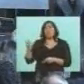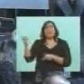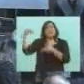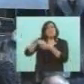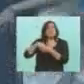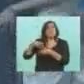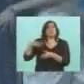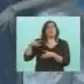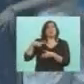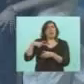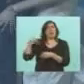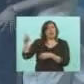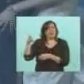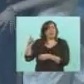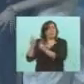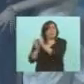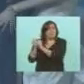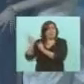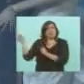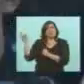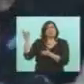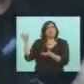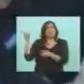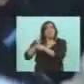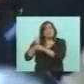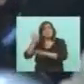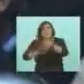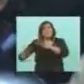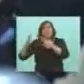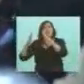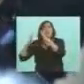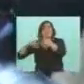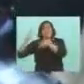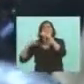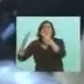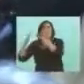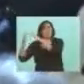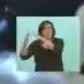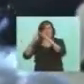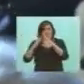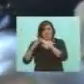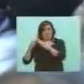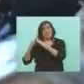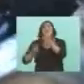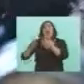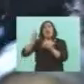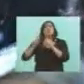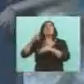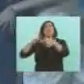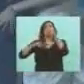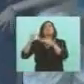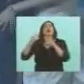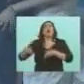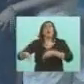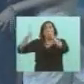Porque ahí son desarrolladores privados que van a ser las viviendas, que algunos van a ser edificios de propiedad